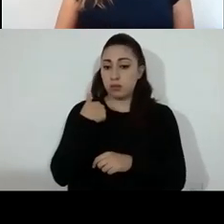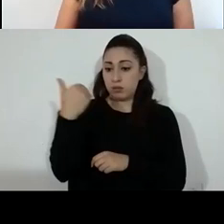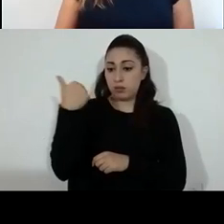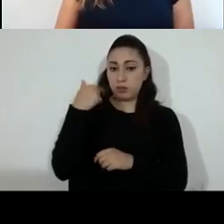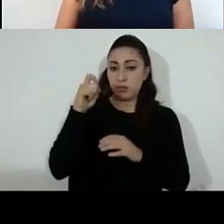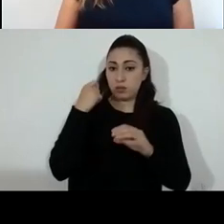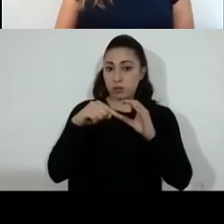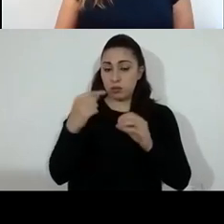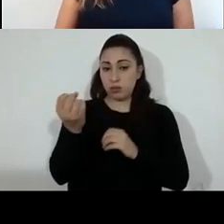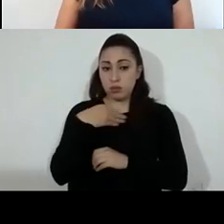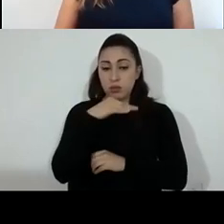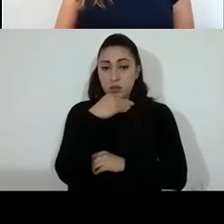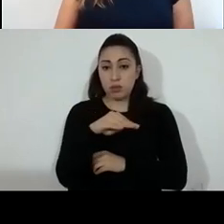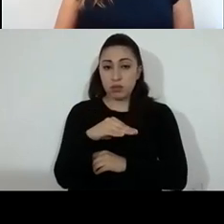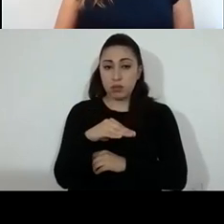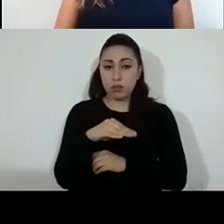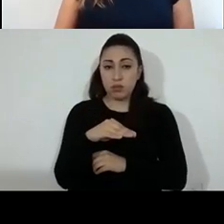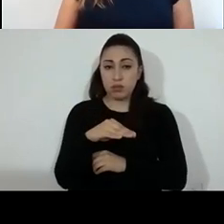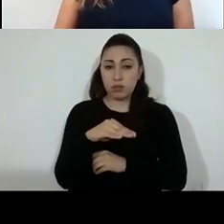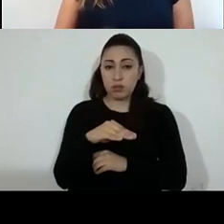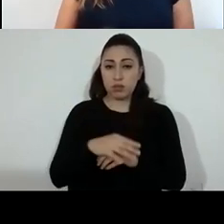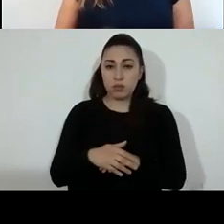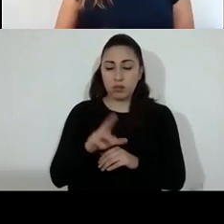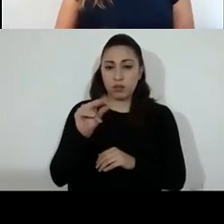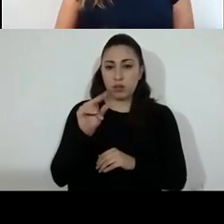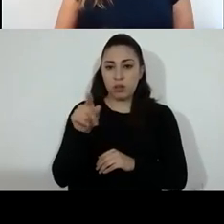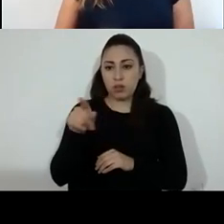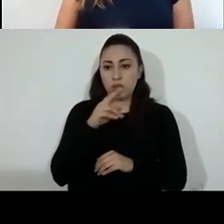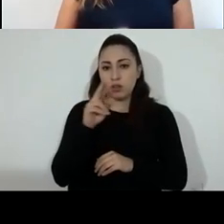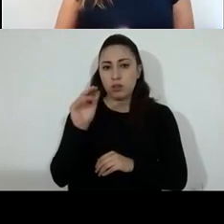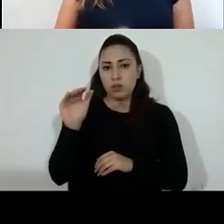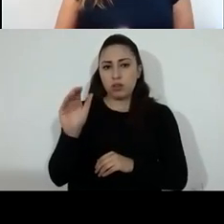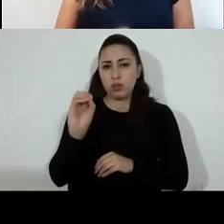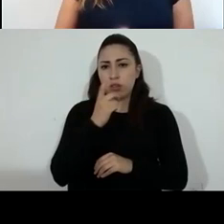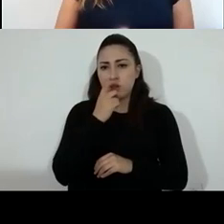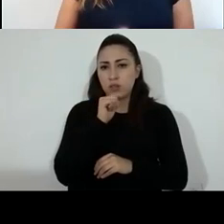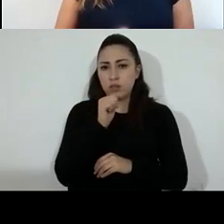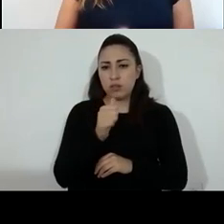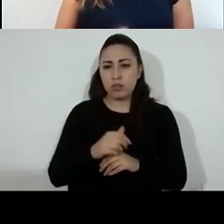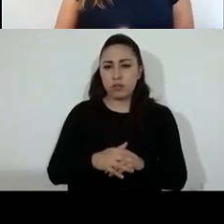electrónico? Nada más. ¿No? No. Ah, bueno, entonces hubo una ¿No reunión, estabas pero no me invitado? convocaron.